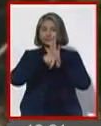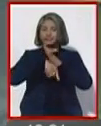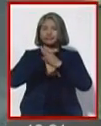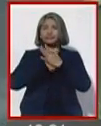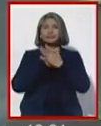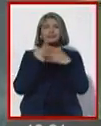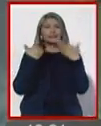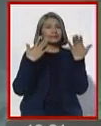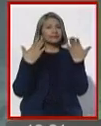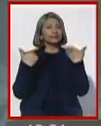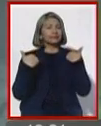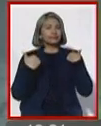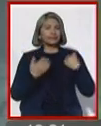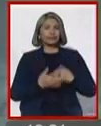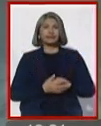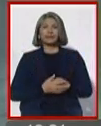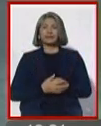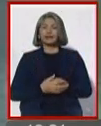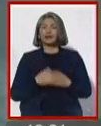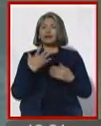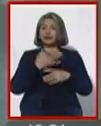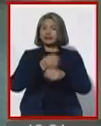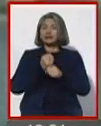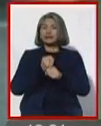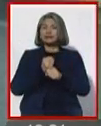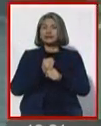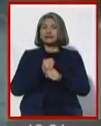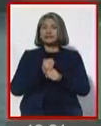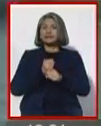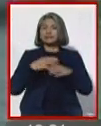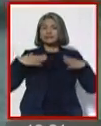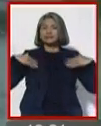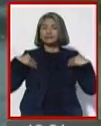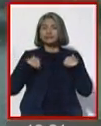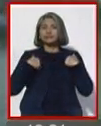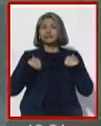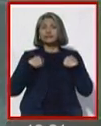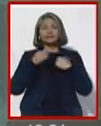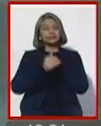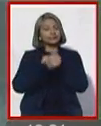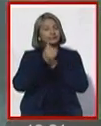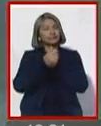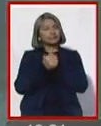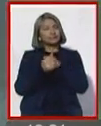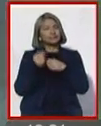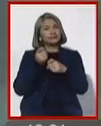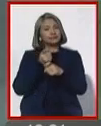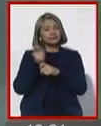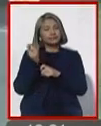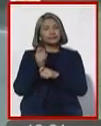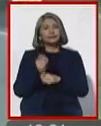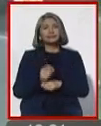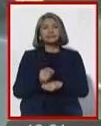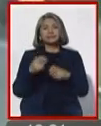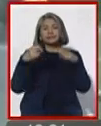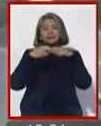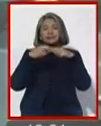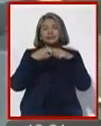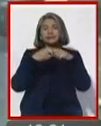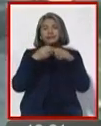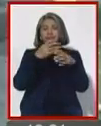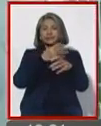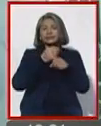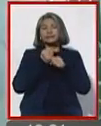día. También estuvimos rescatando un perezoso que estaba en peligro de poder ser dañado por el tema de los cables y